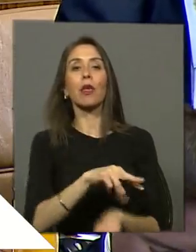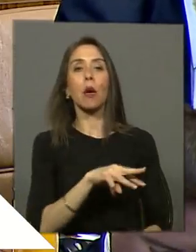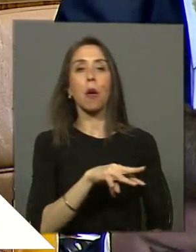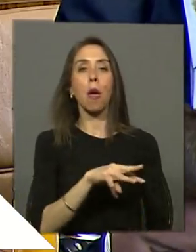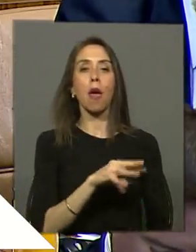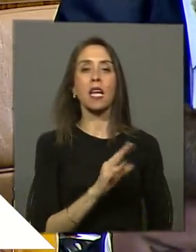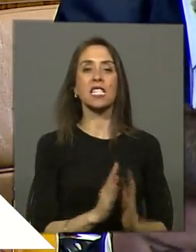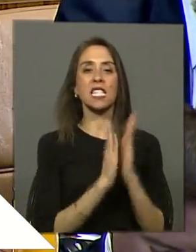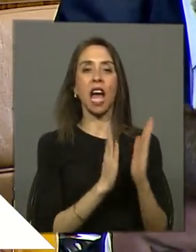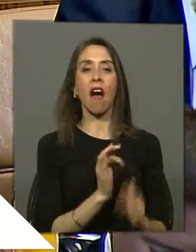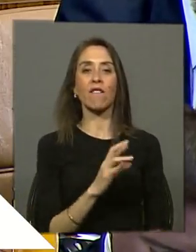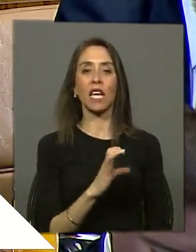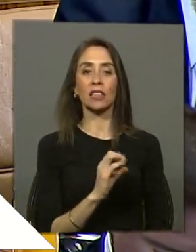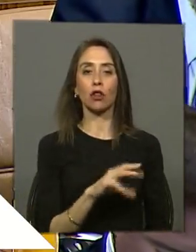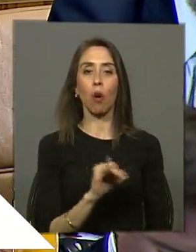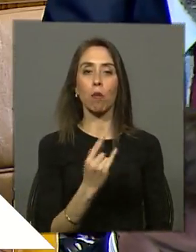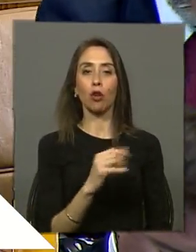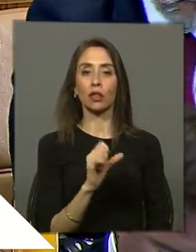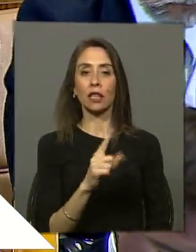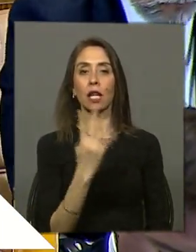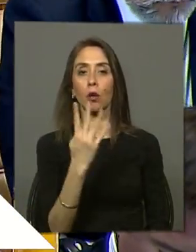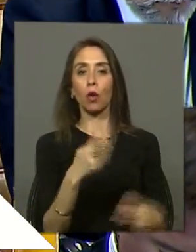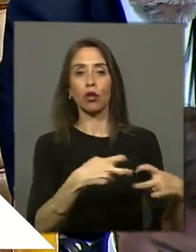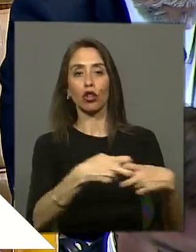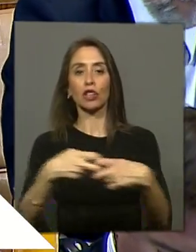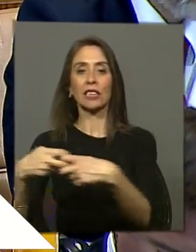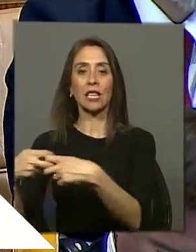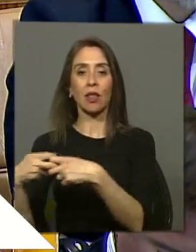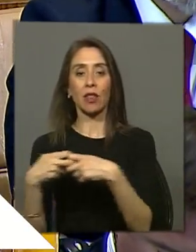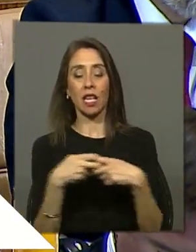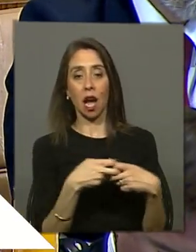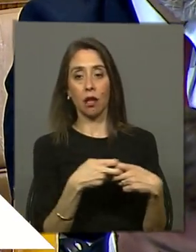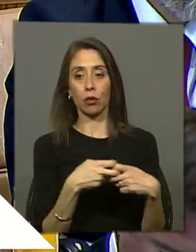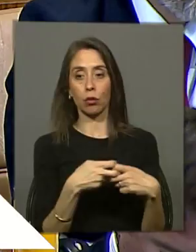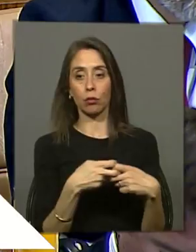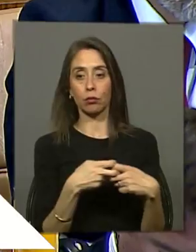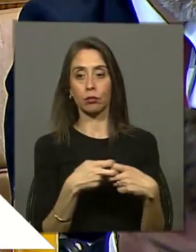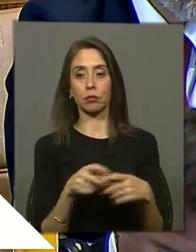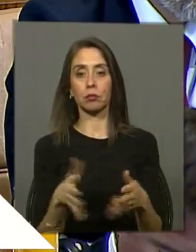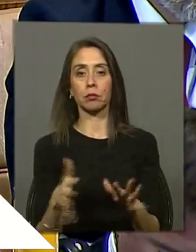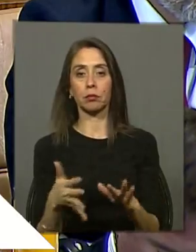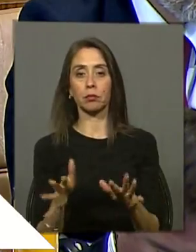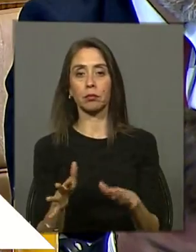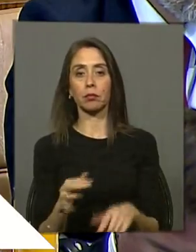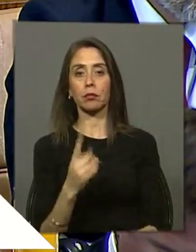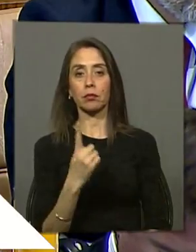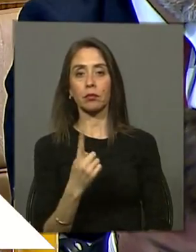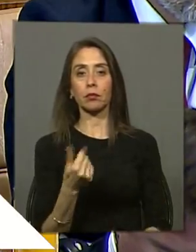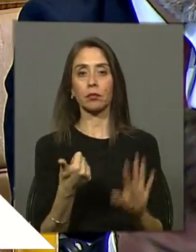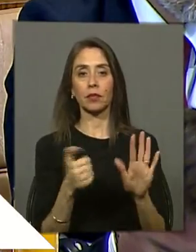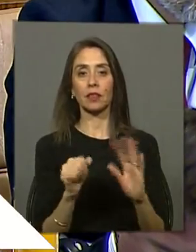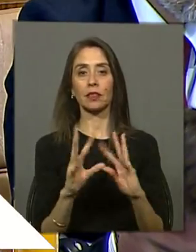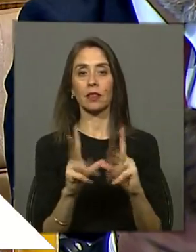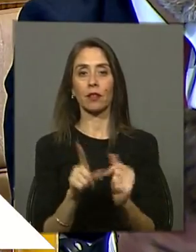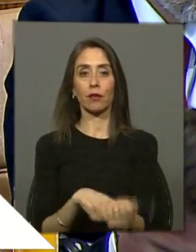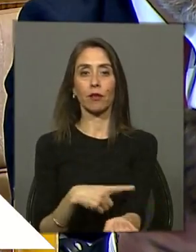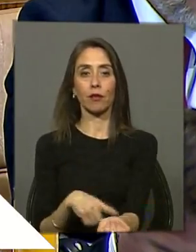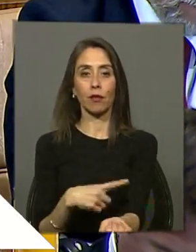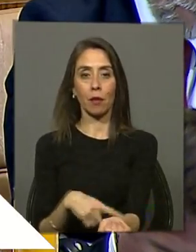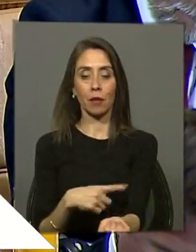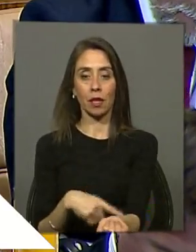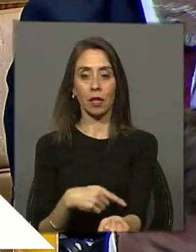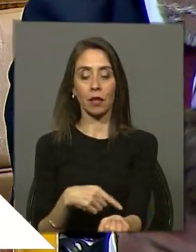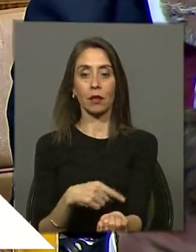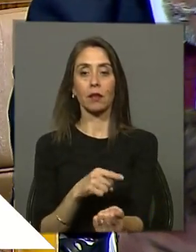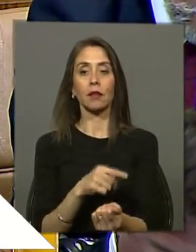Mostazal agrupada en cuatro sindicatos que representan aproximadamente a 160 familias y que